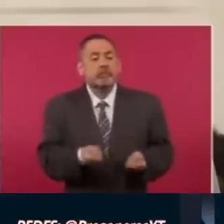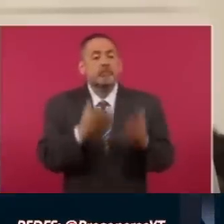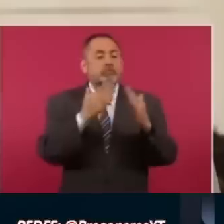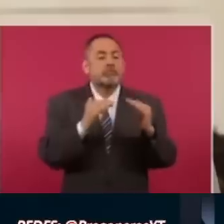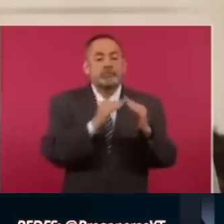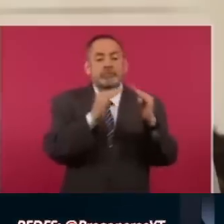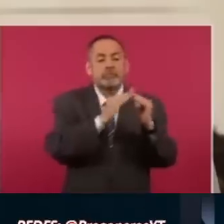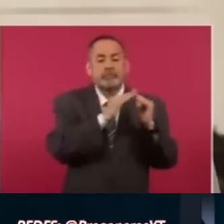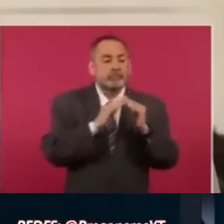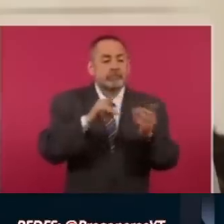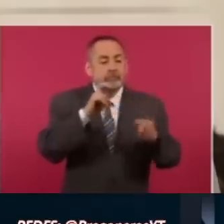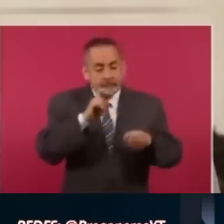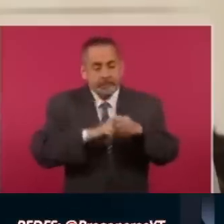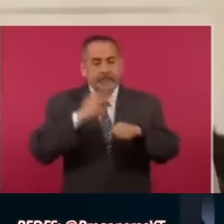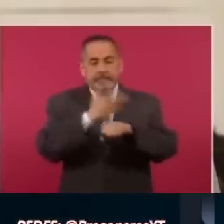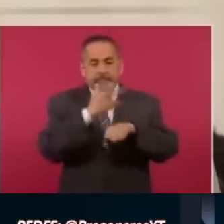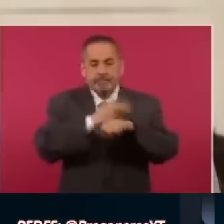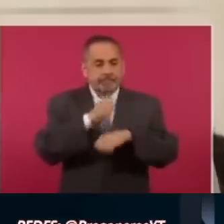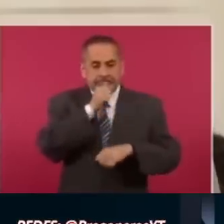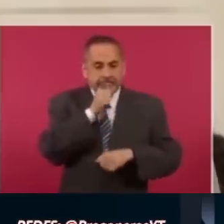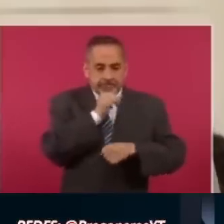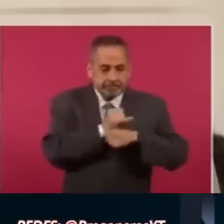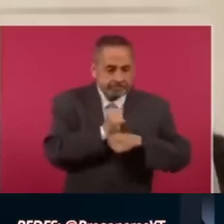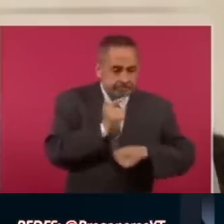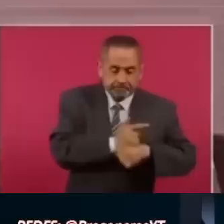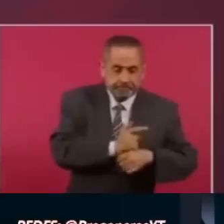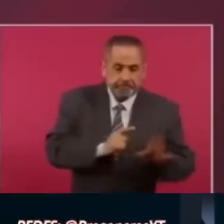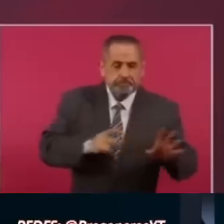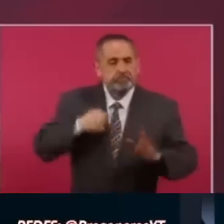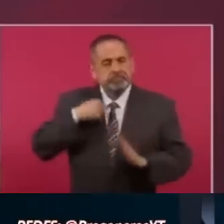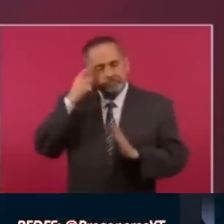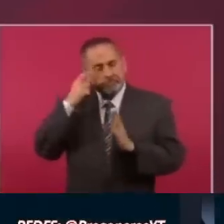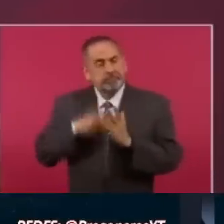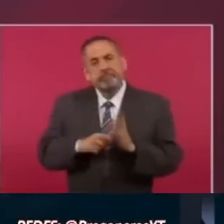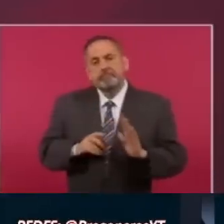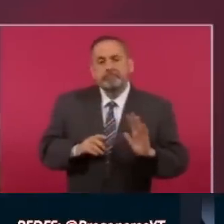individuo en los Estados Unidos, pero yo creo que